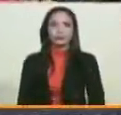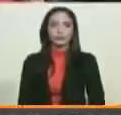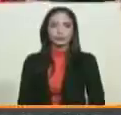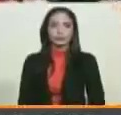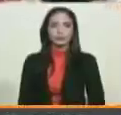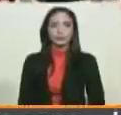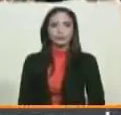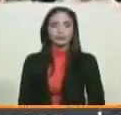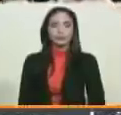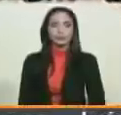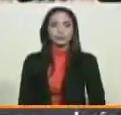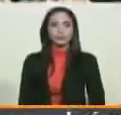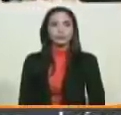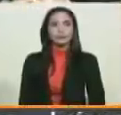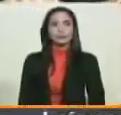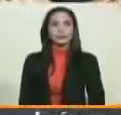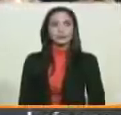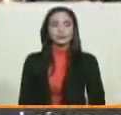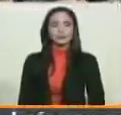Es un programa